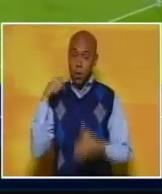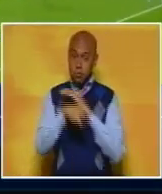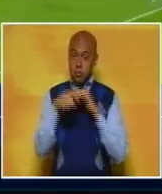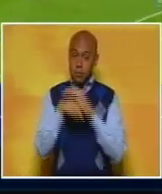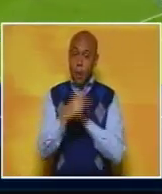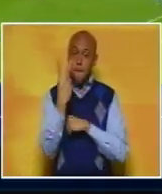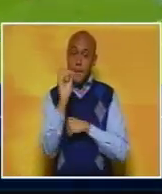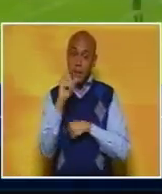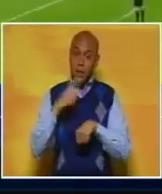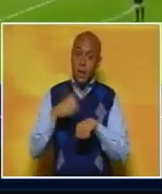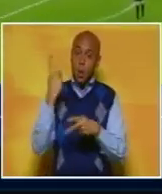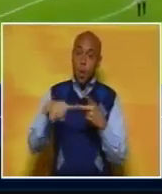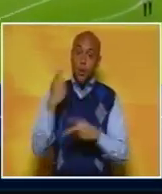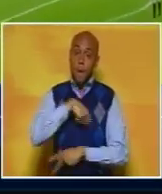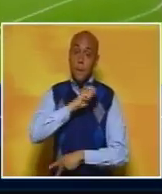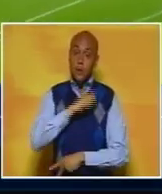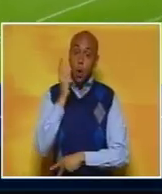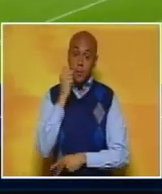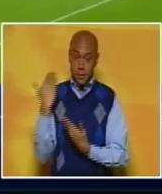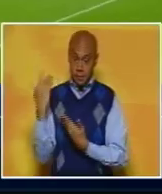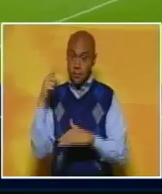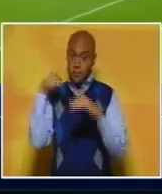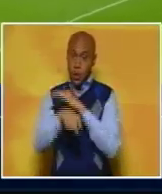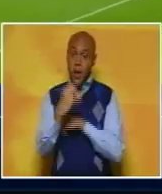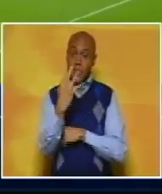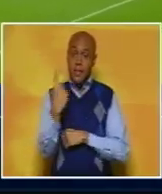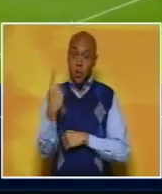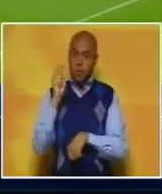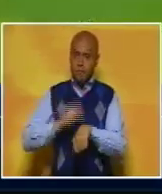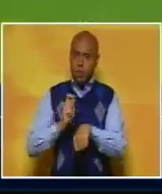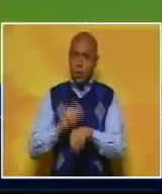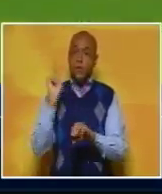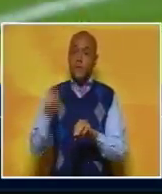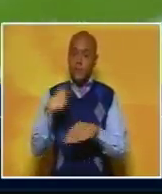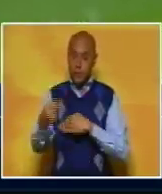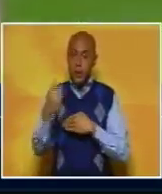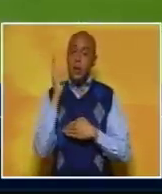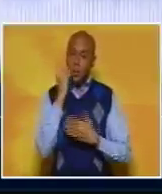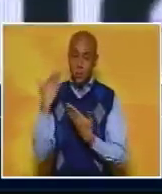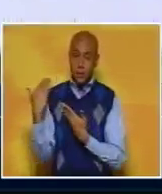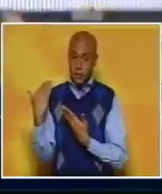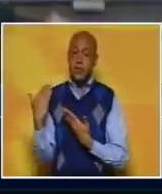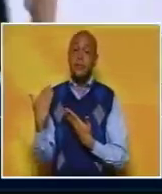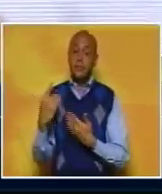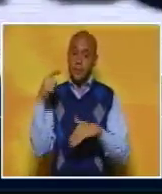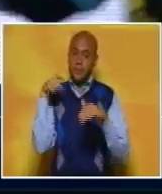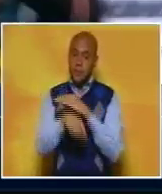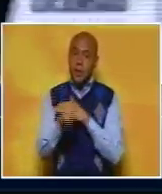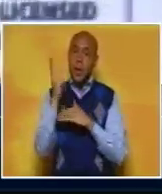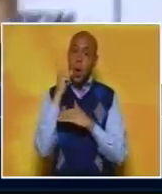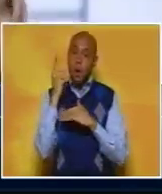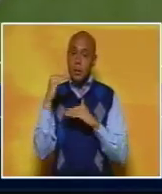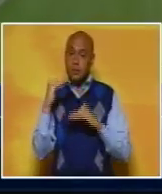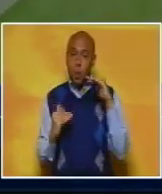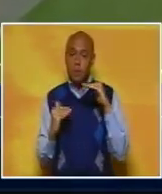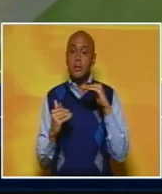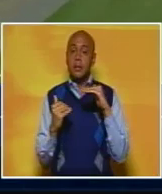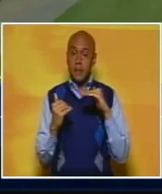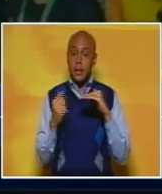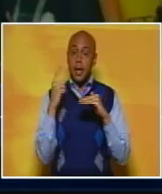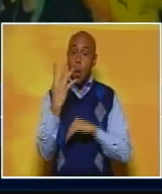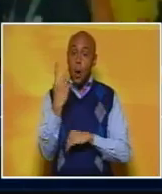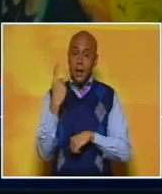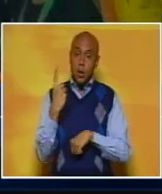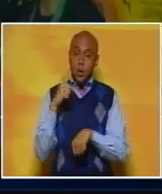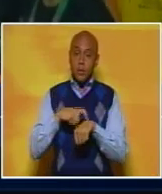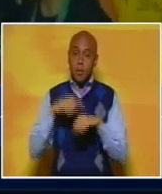minuto 20 y del español Rodrigo Hernández al 31. El tanzano Mbwana Samatta acortó la diferencia al minuto 41 del encuentro